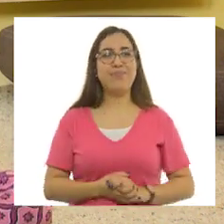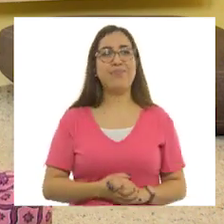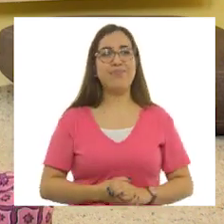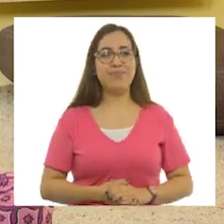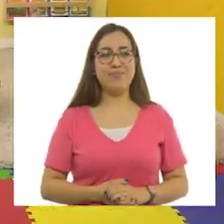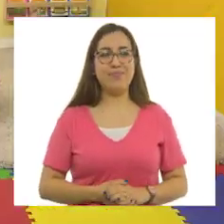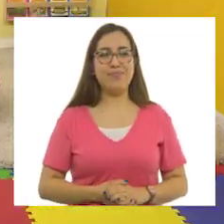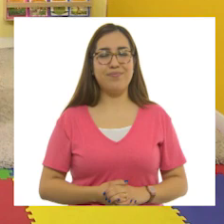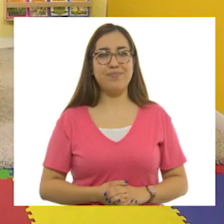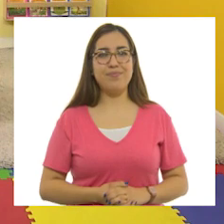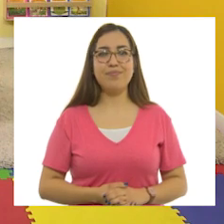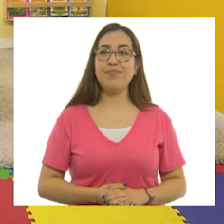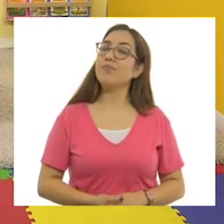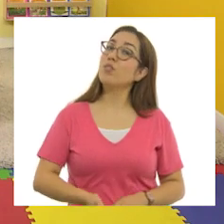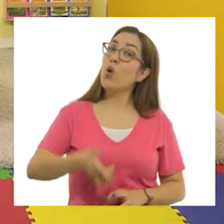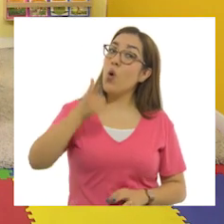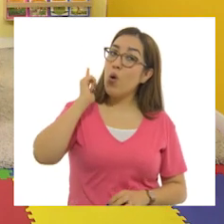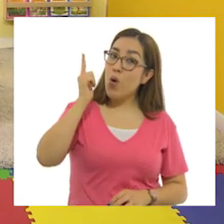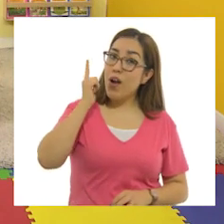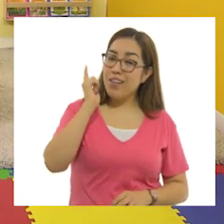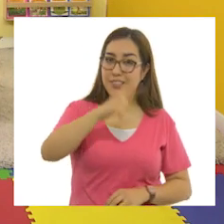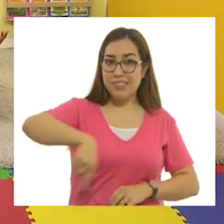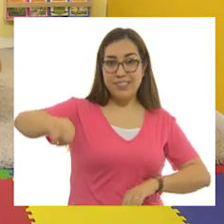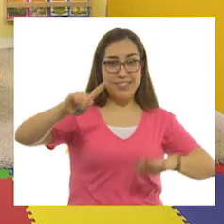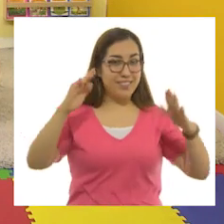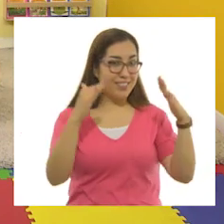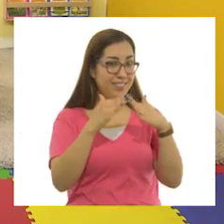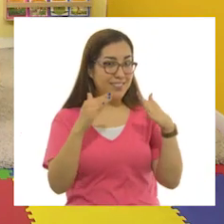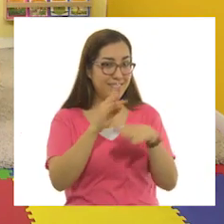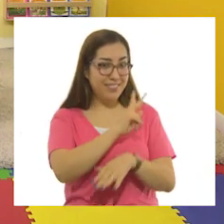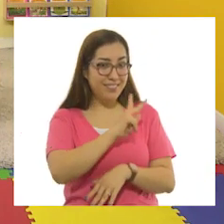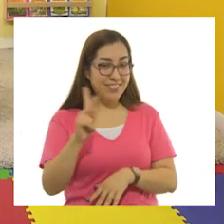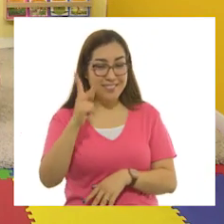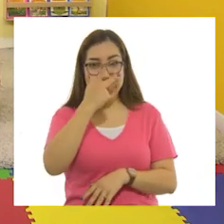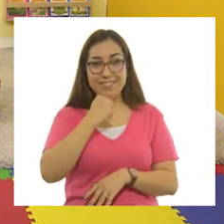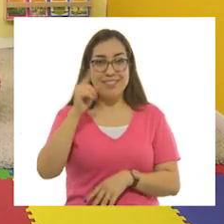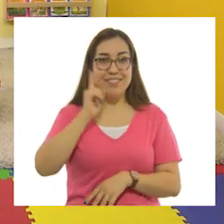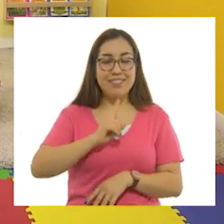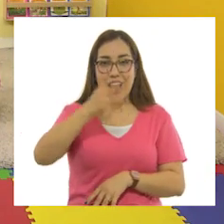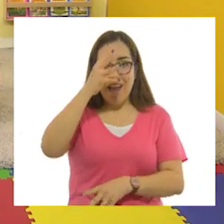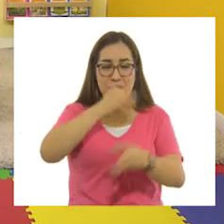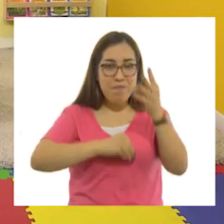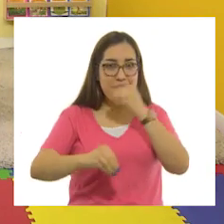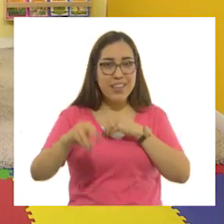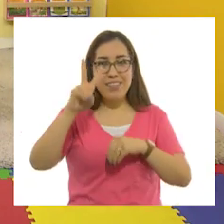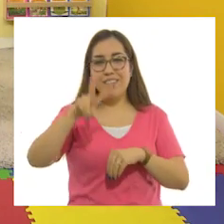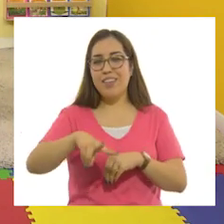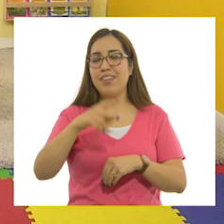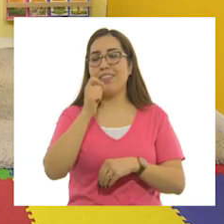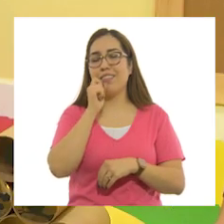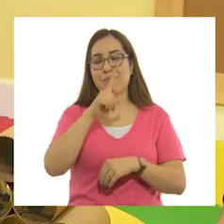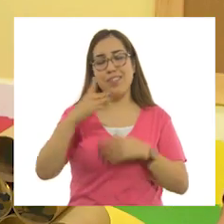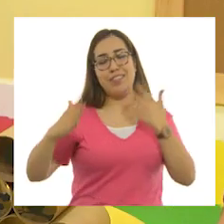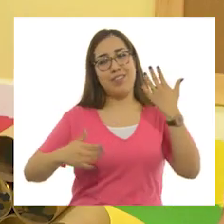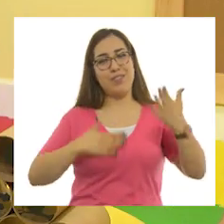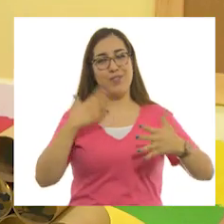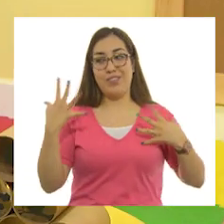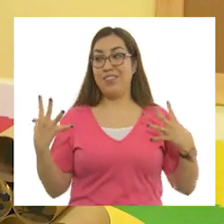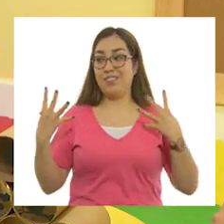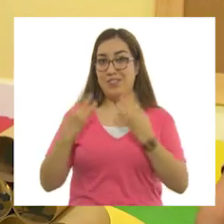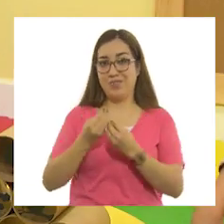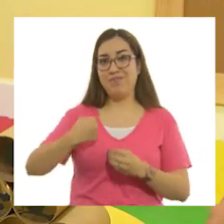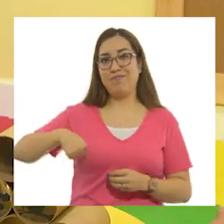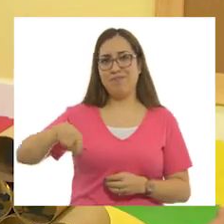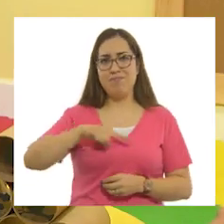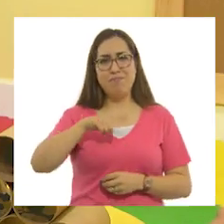no hacerlo esperamos que en casa todas y todos hayan aprendido y disfrutado tanto como nosotros anímense a